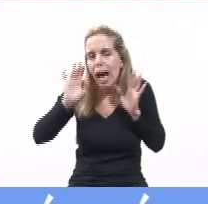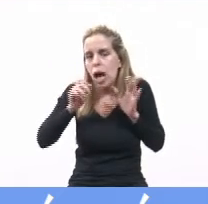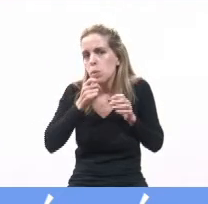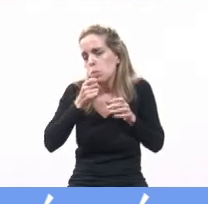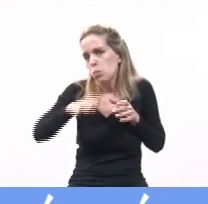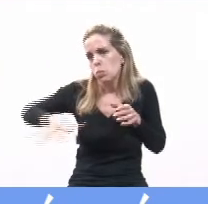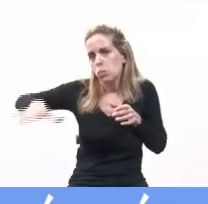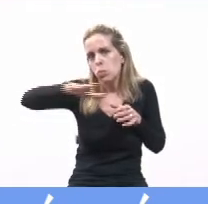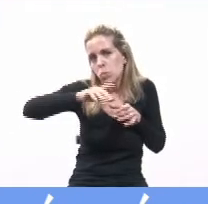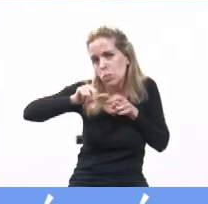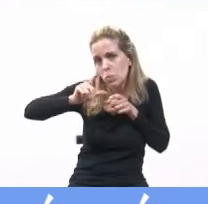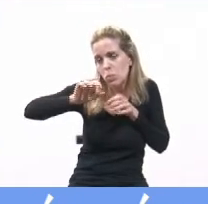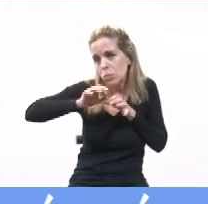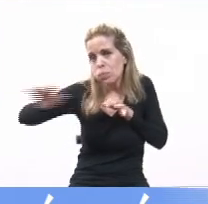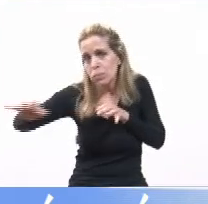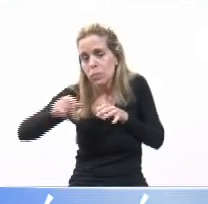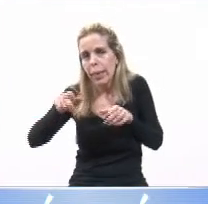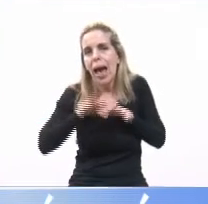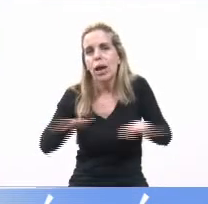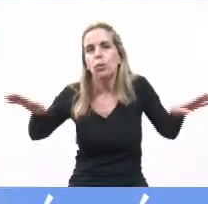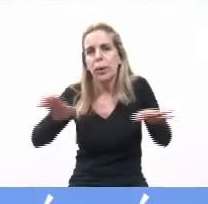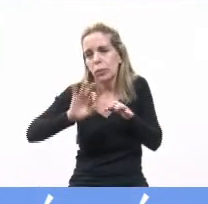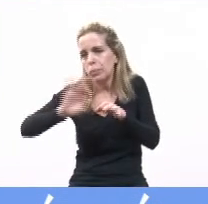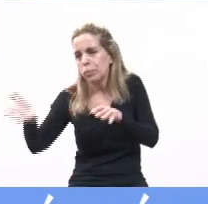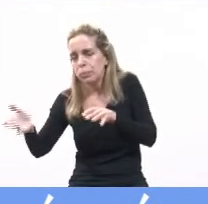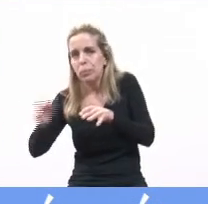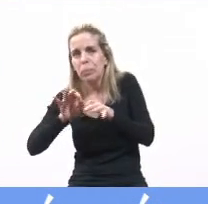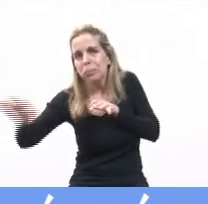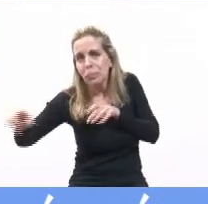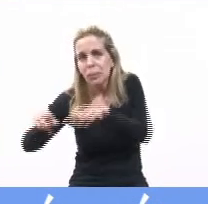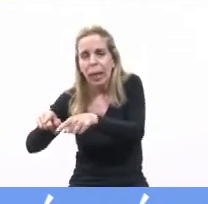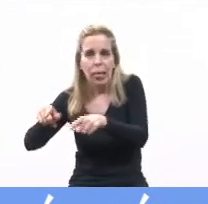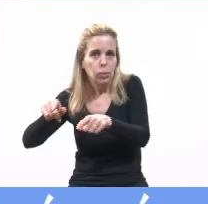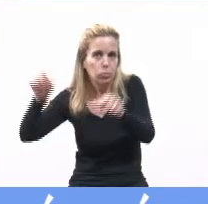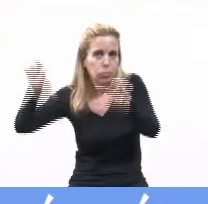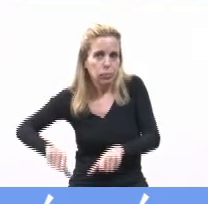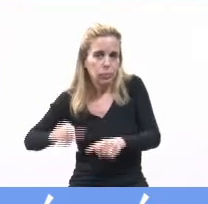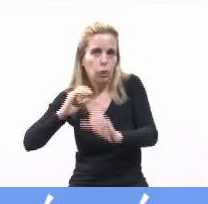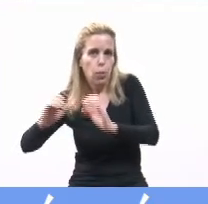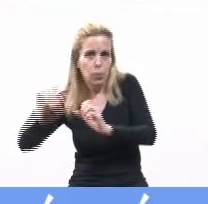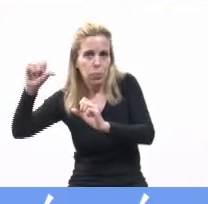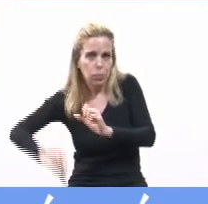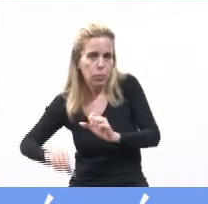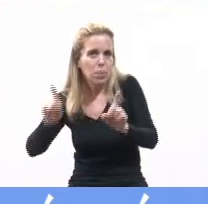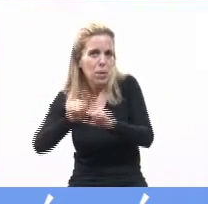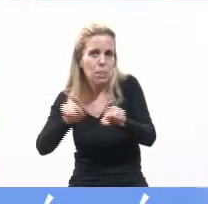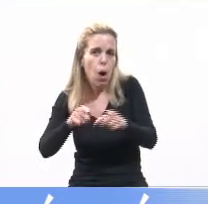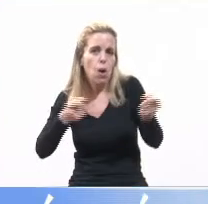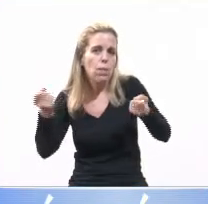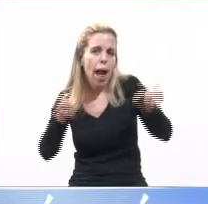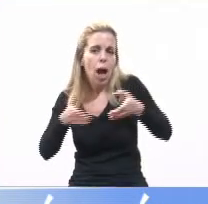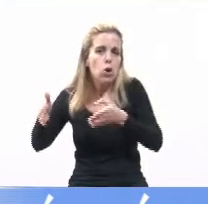y para ambos lados del aeropuerto no hay señal. Viajar en rutas, y ahora que